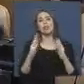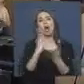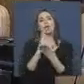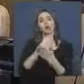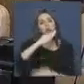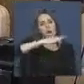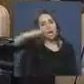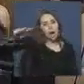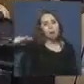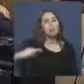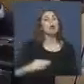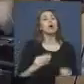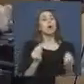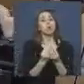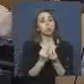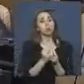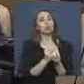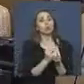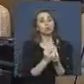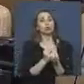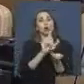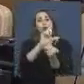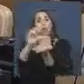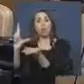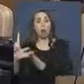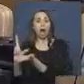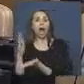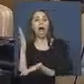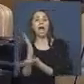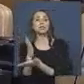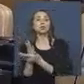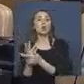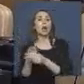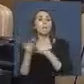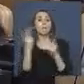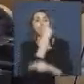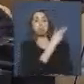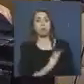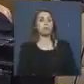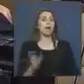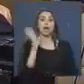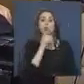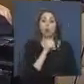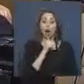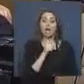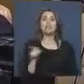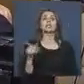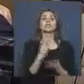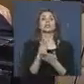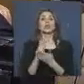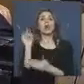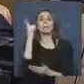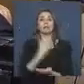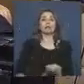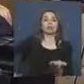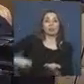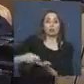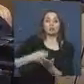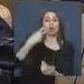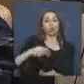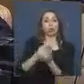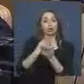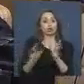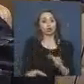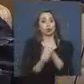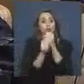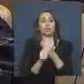En muchos lugares donde no hay escuelas públicas está la educación particular subvencionada. Y ellos tienen razón los sostenedores. Tienen que luchar con un montón de situaciones